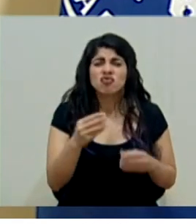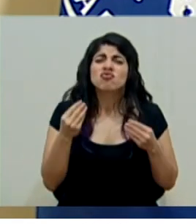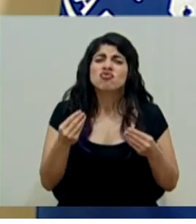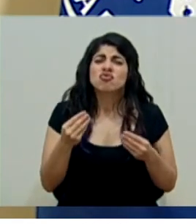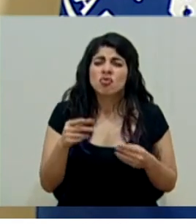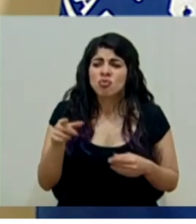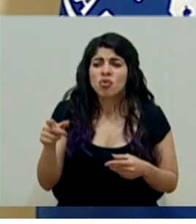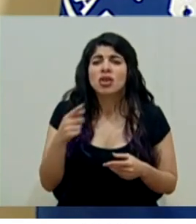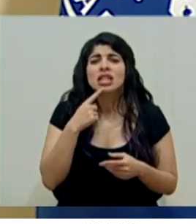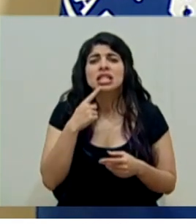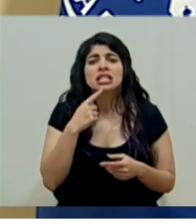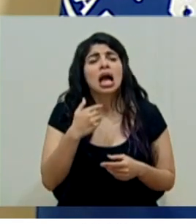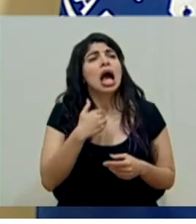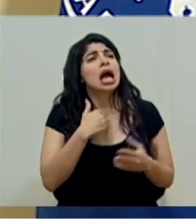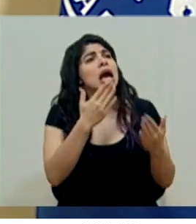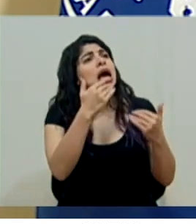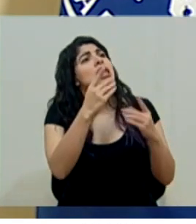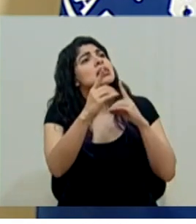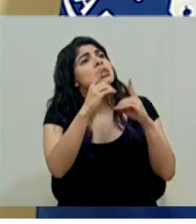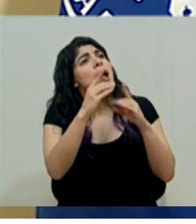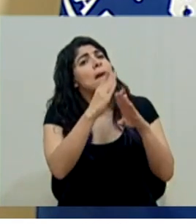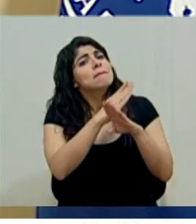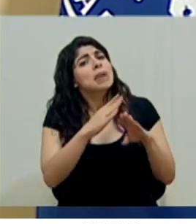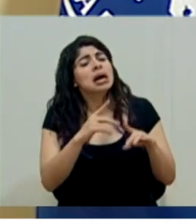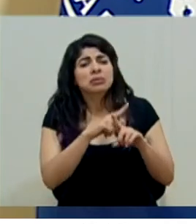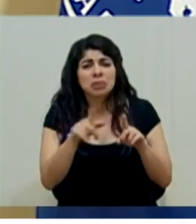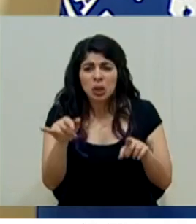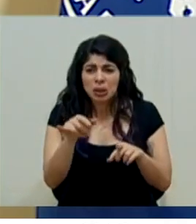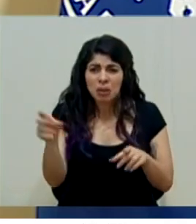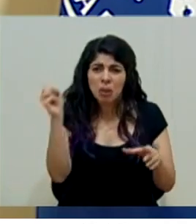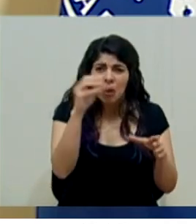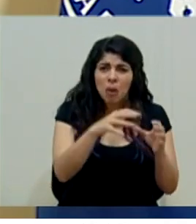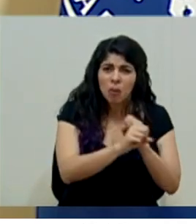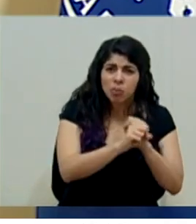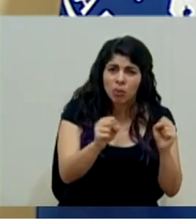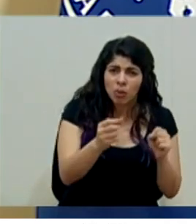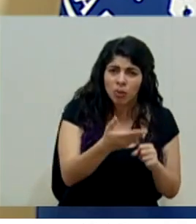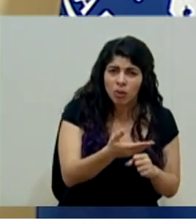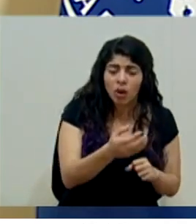de diálogo y de paz y hacer eso en un mismo movimiento. O